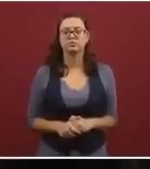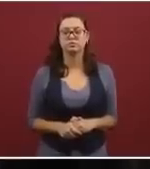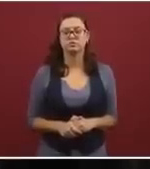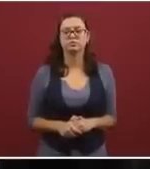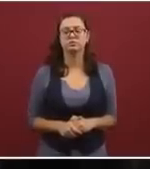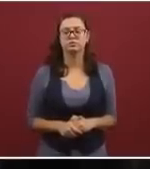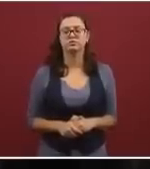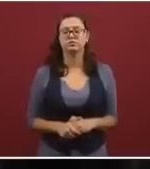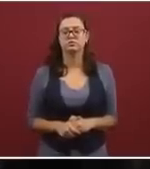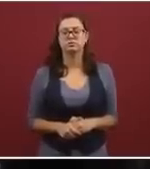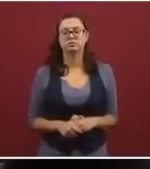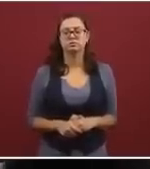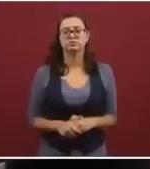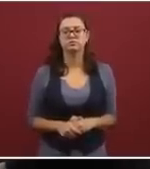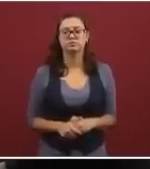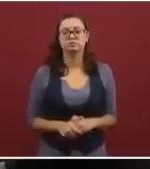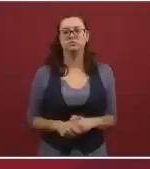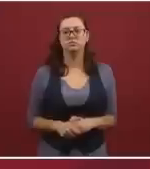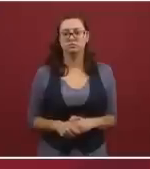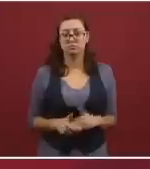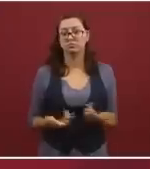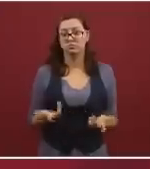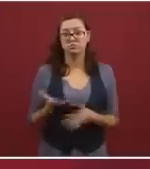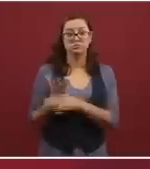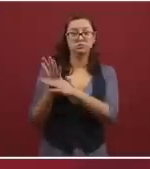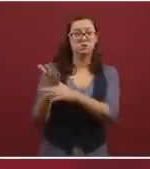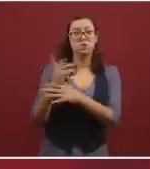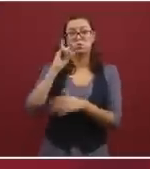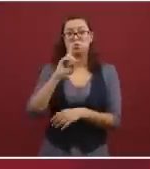90 y así era.